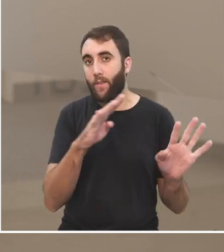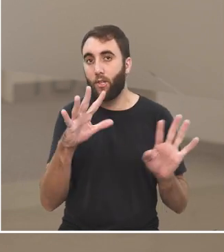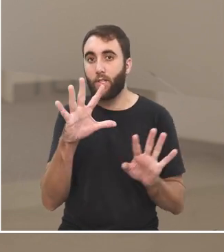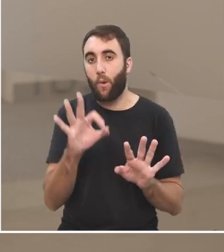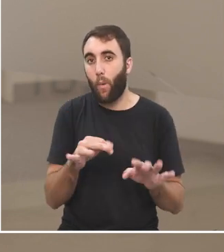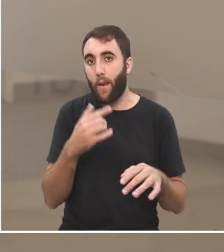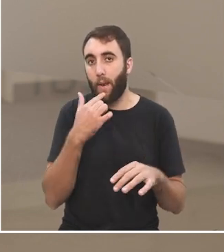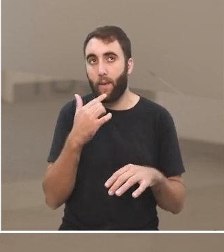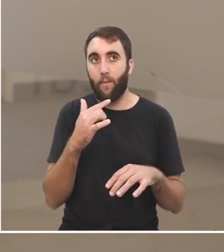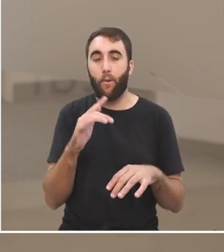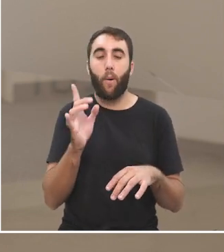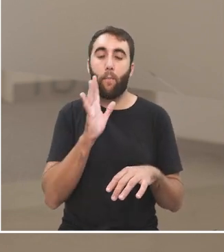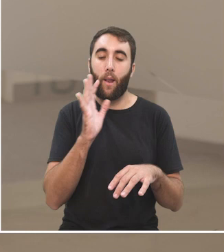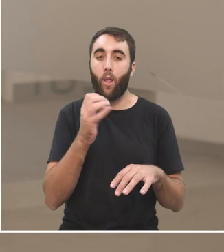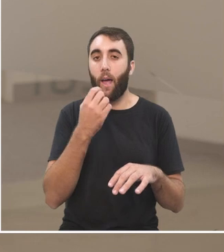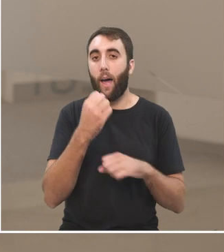para ponerle una fecha